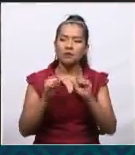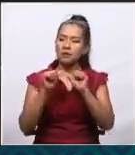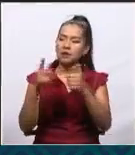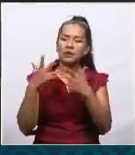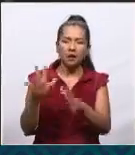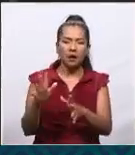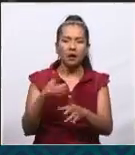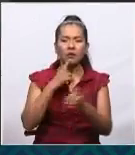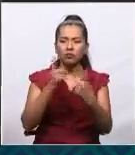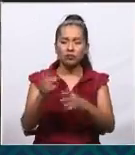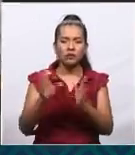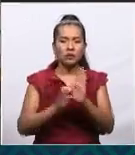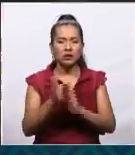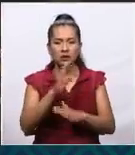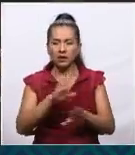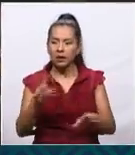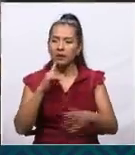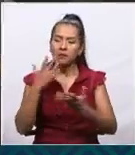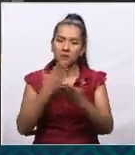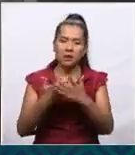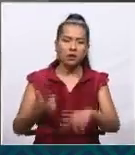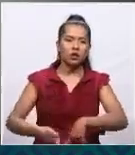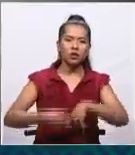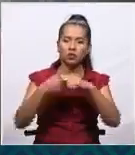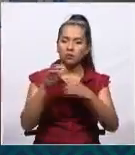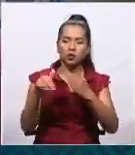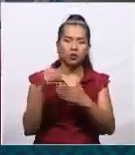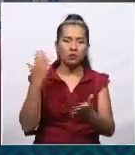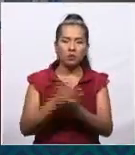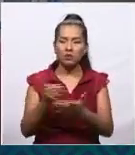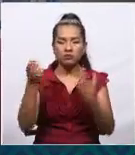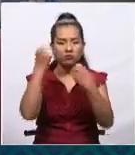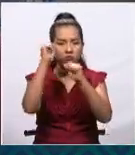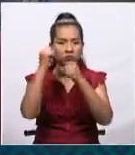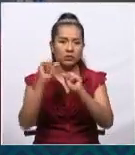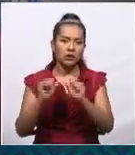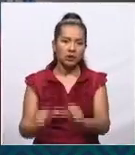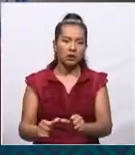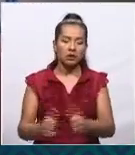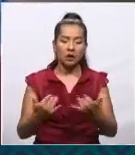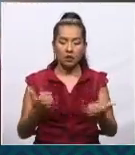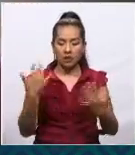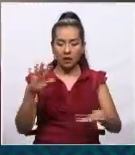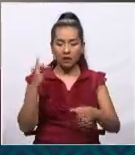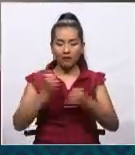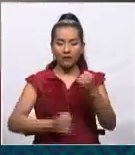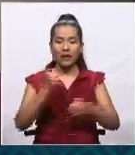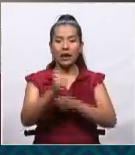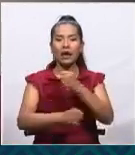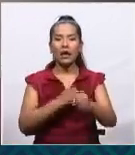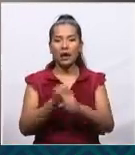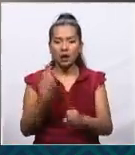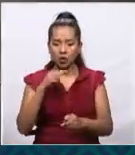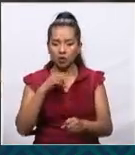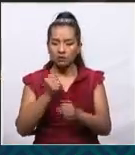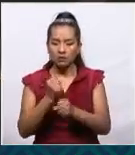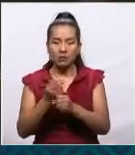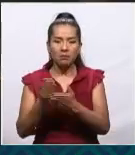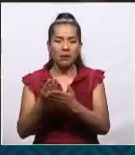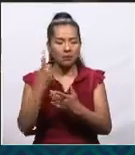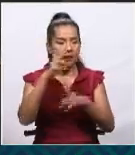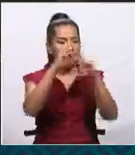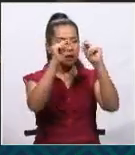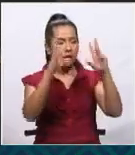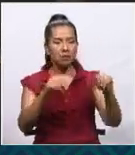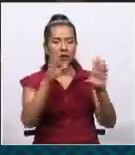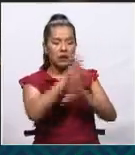ellos ya tenían que levantarlo, por decir, ya para que, por decir, a fines del año todavía queda para los chicos sin Navidad. Más